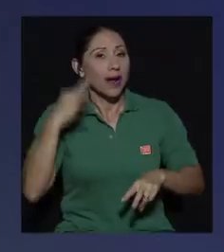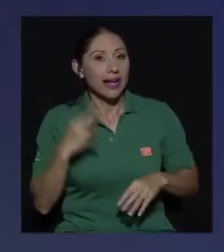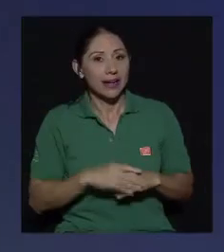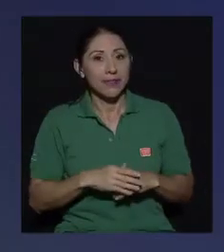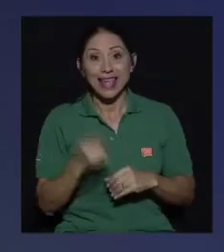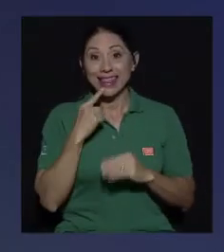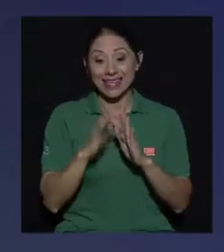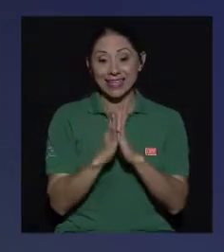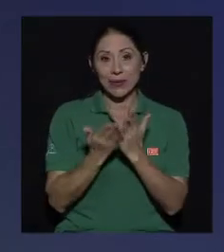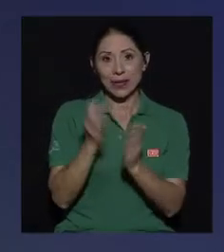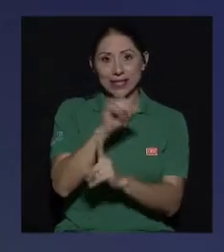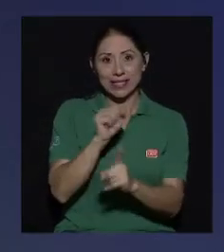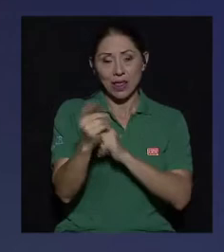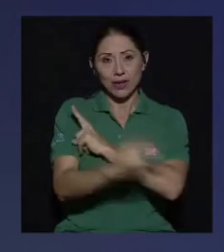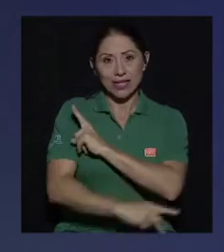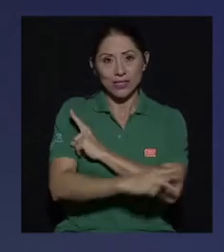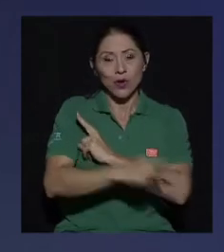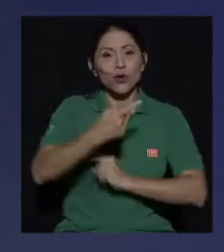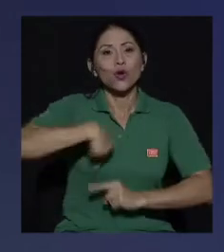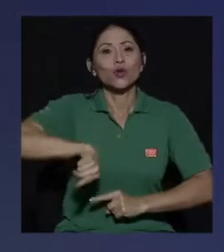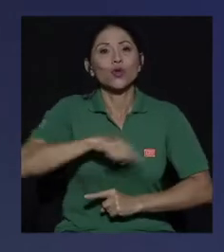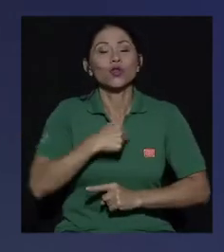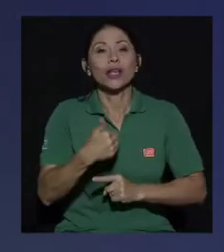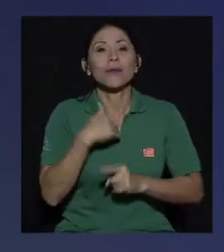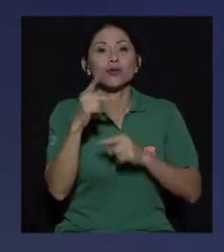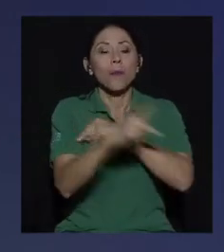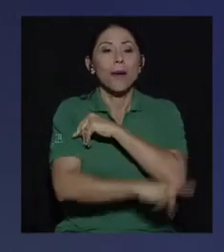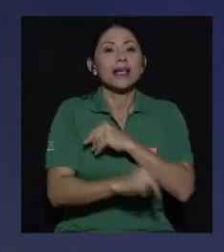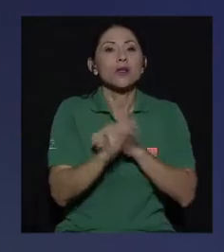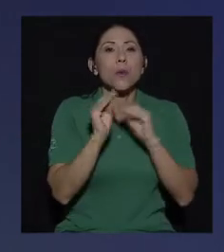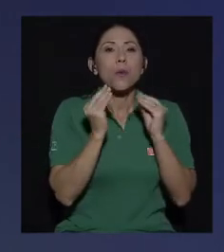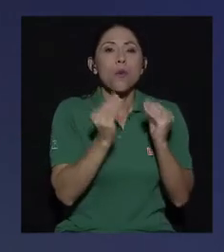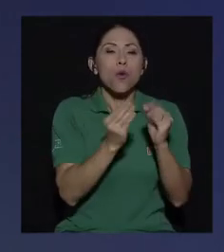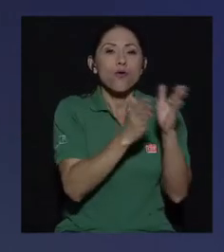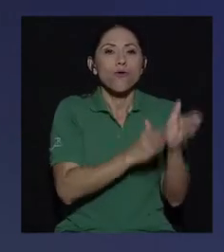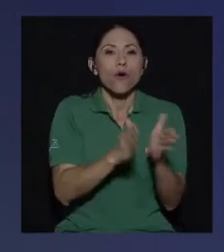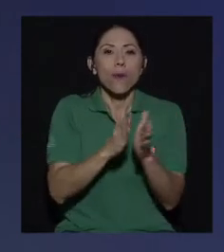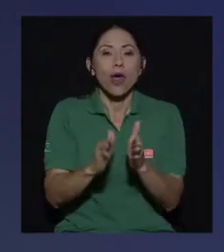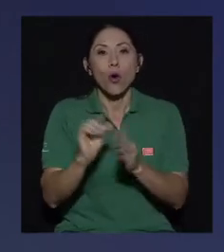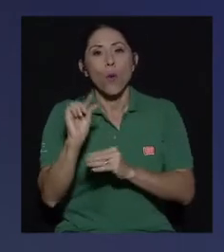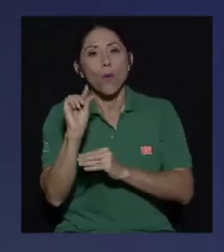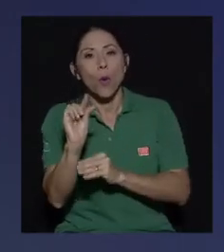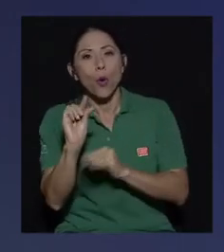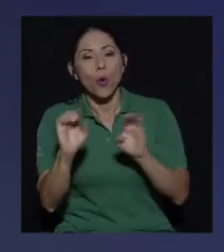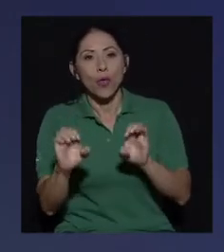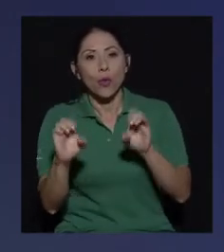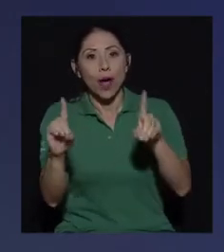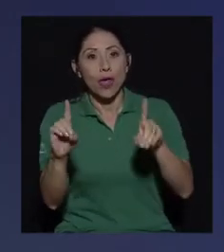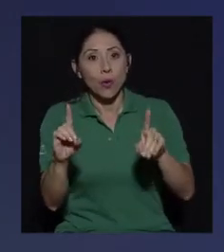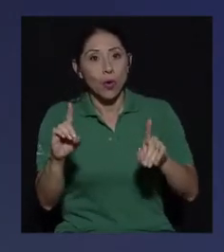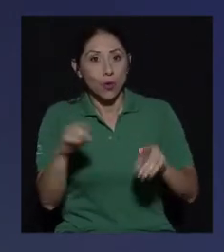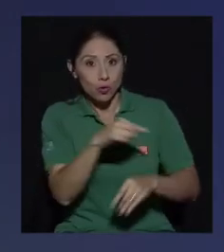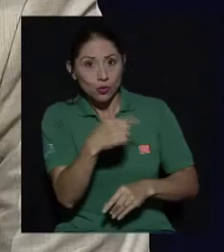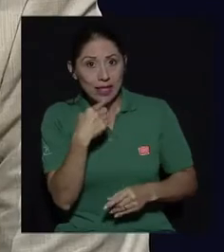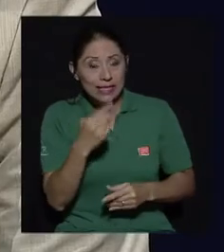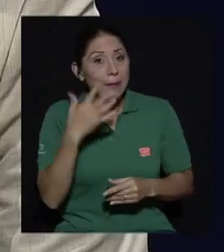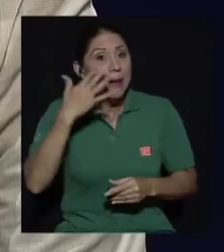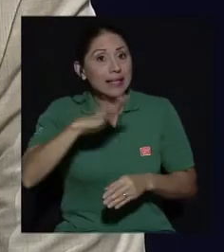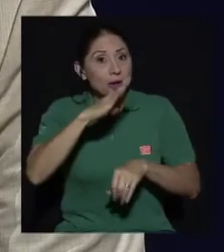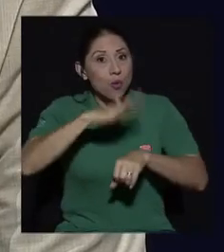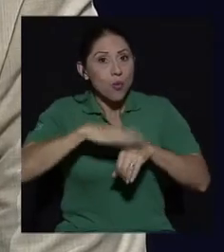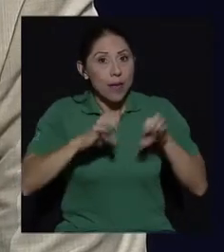el estado-nación que tenemos un país muy formado poco educado con lo que usted me plantea parece que es culpa de la educación inclusiva